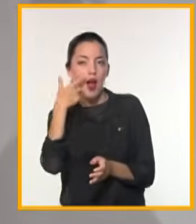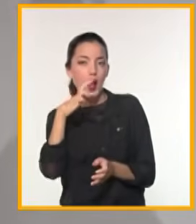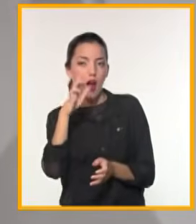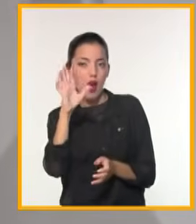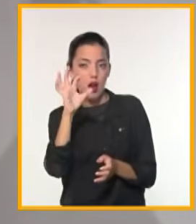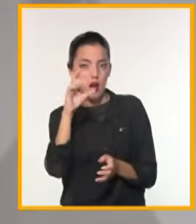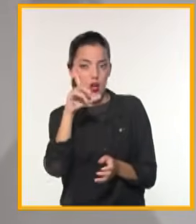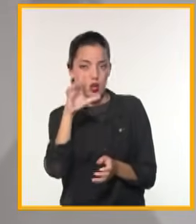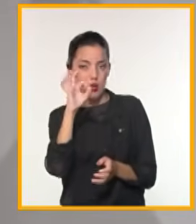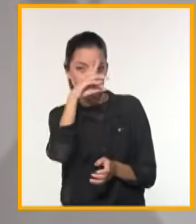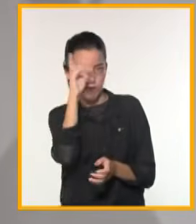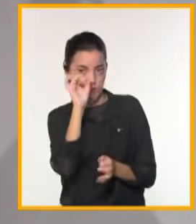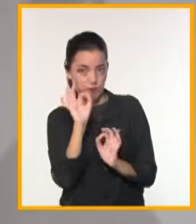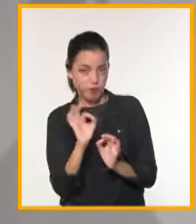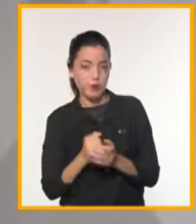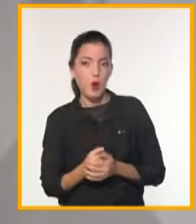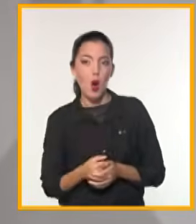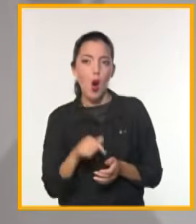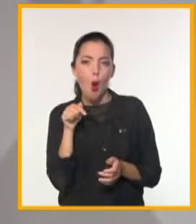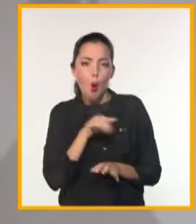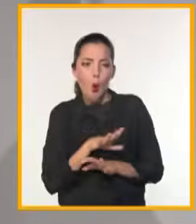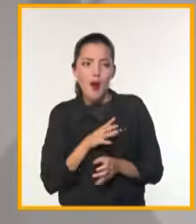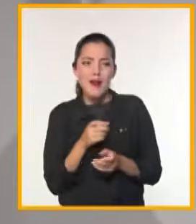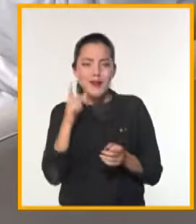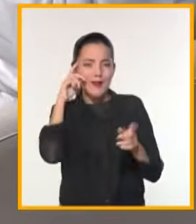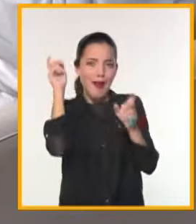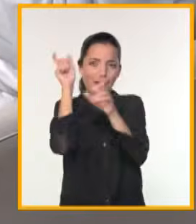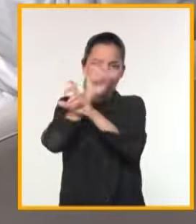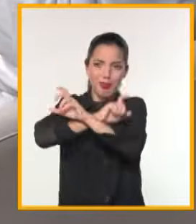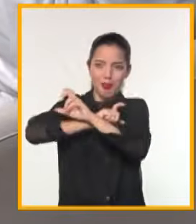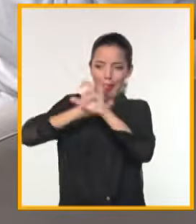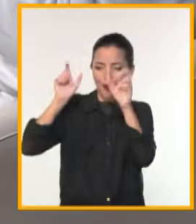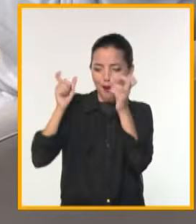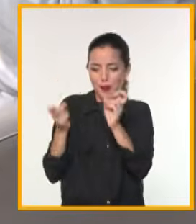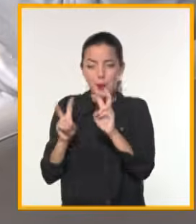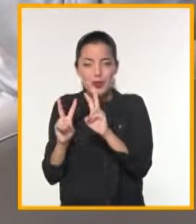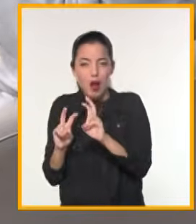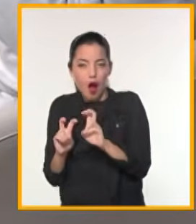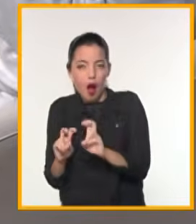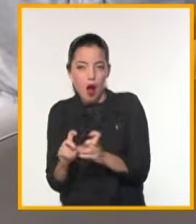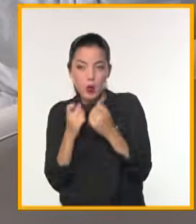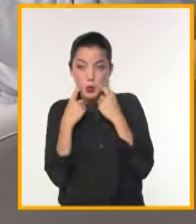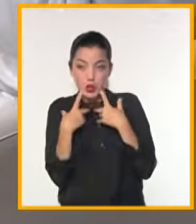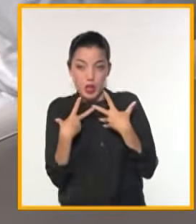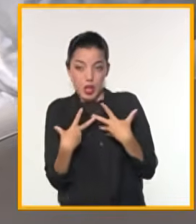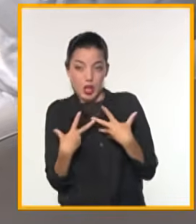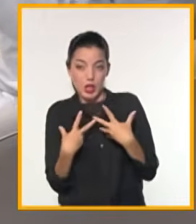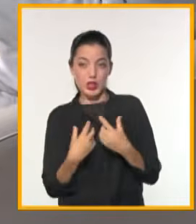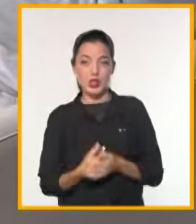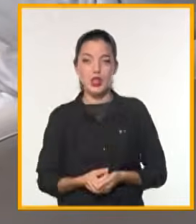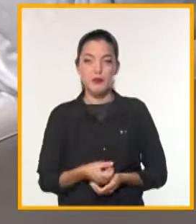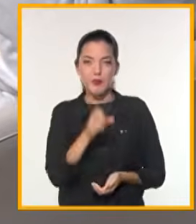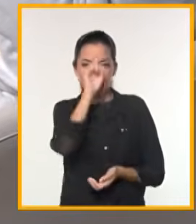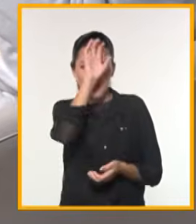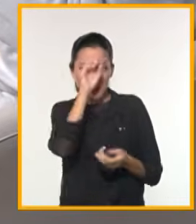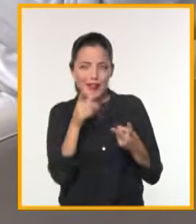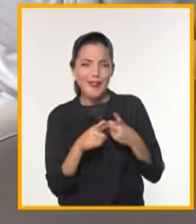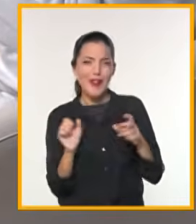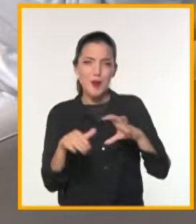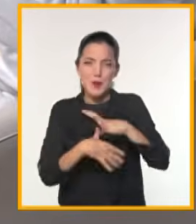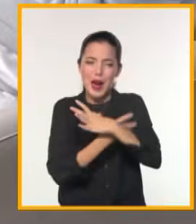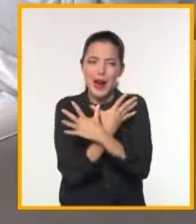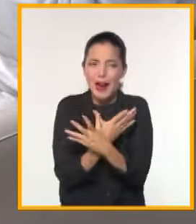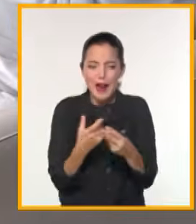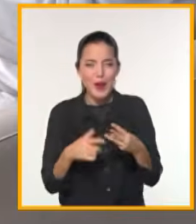grandes científicos, investigadores, Así mismo, ingenieros, médicos, embajadores, profesores